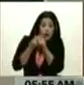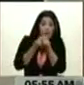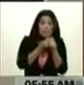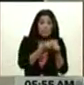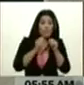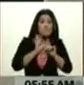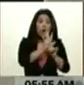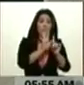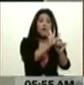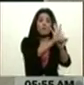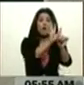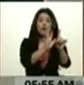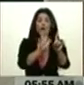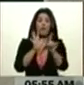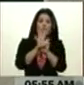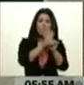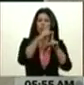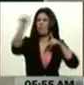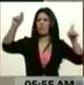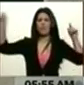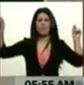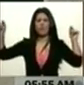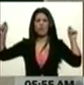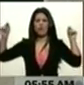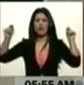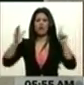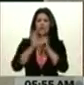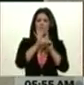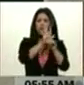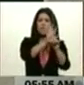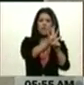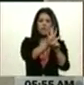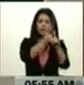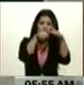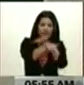empujones, todo mundo salió corriendo y me metieron en un abasto.